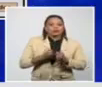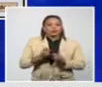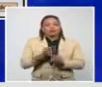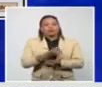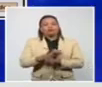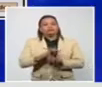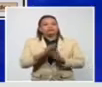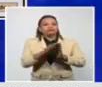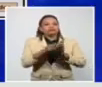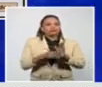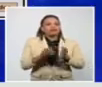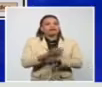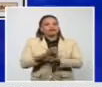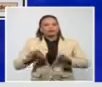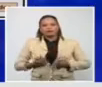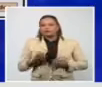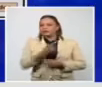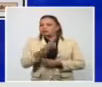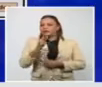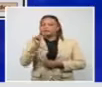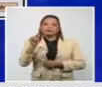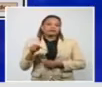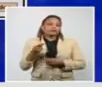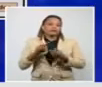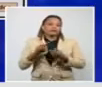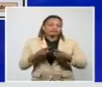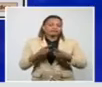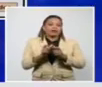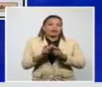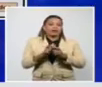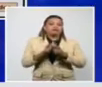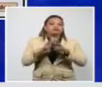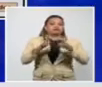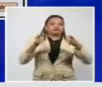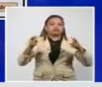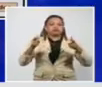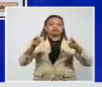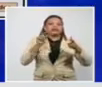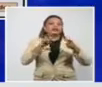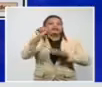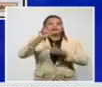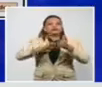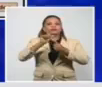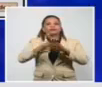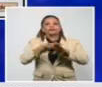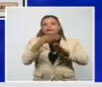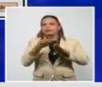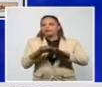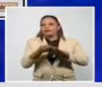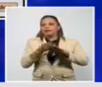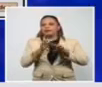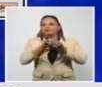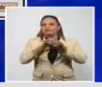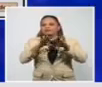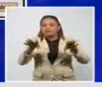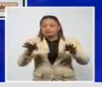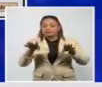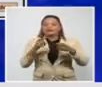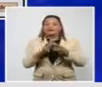Esto es así, se explica, es el comportamiento. Después que se produce una transmisión importante,